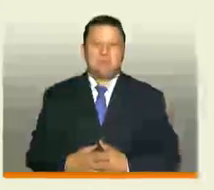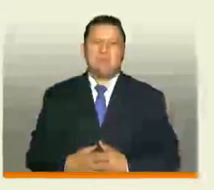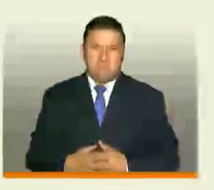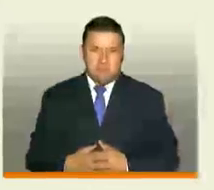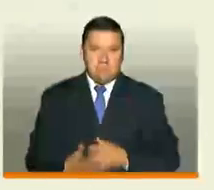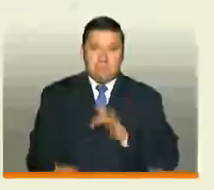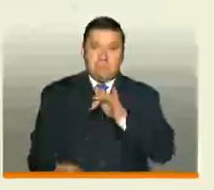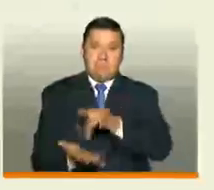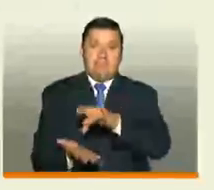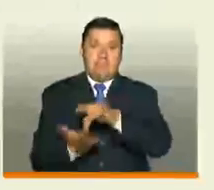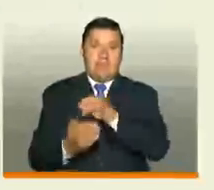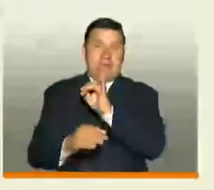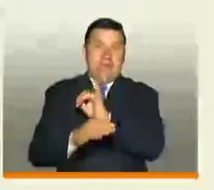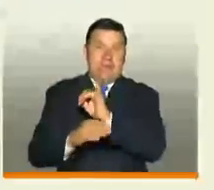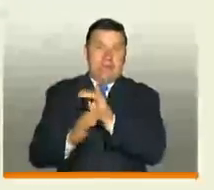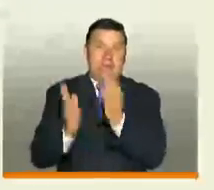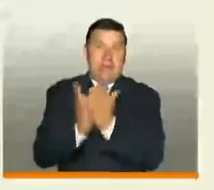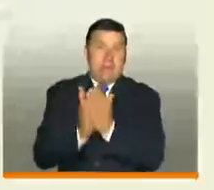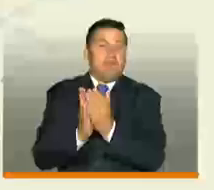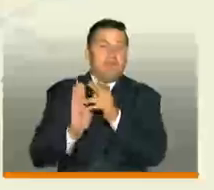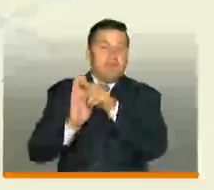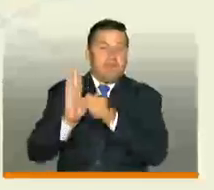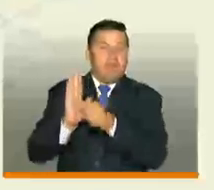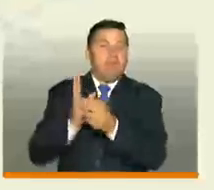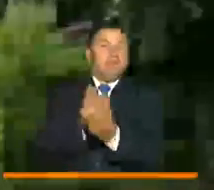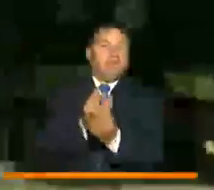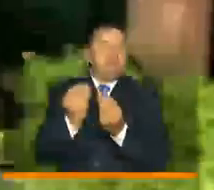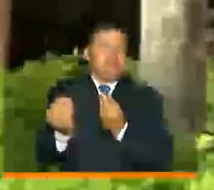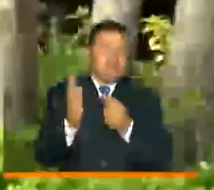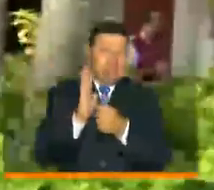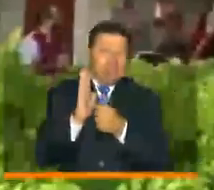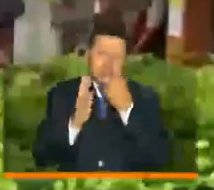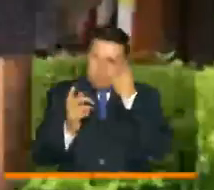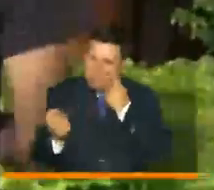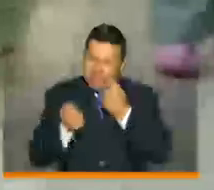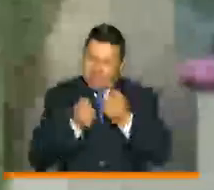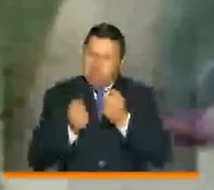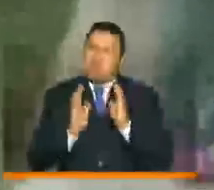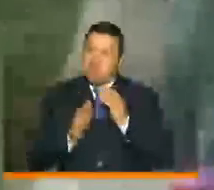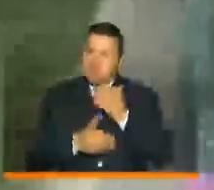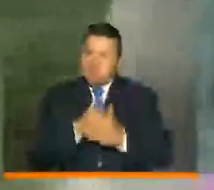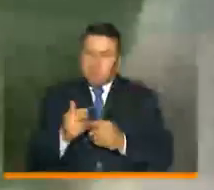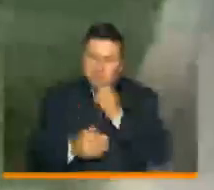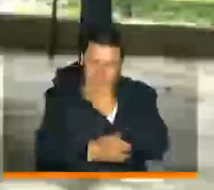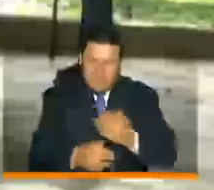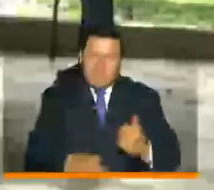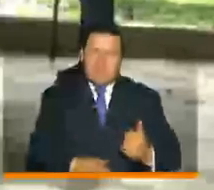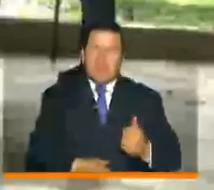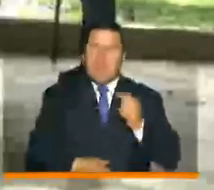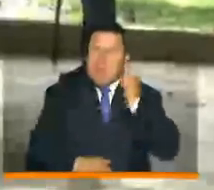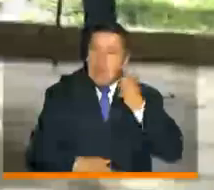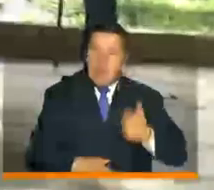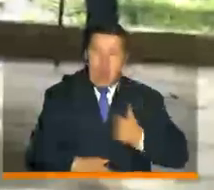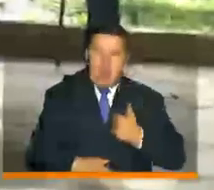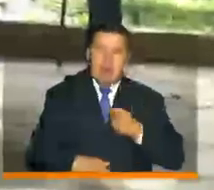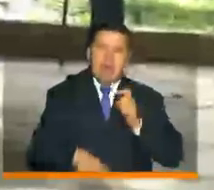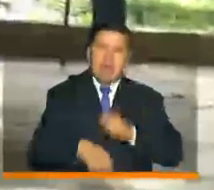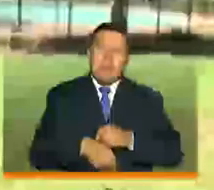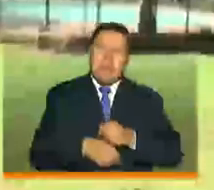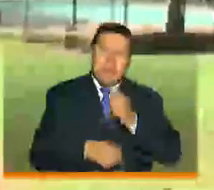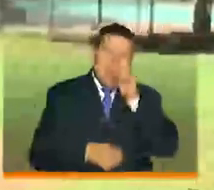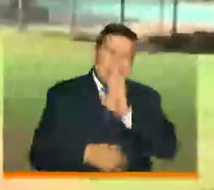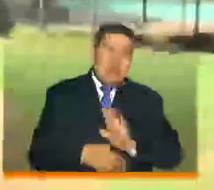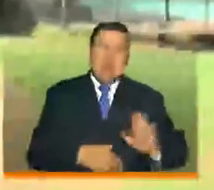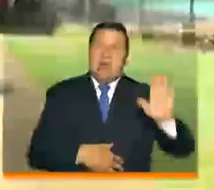El retorno a las instituciones educativas bajo el esquema de alternancia es la estrategia que está permitiendo que los niños, niñas y jóvenes a lo largo del